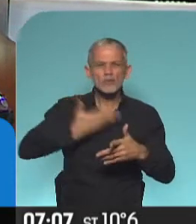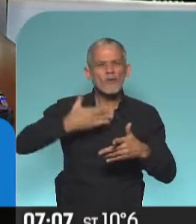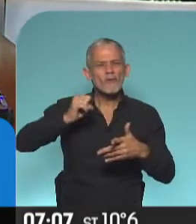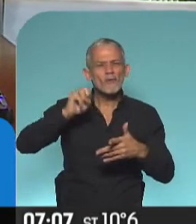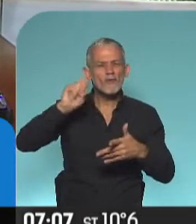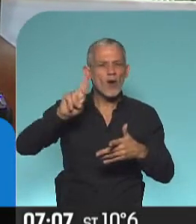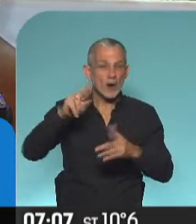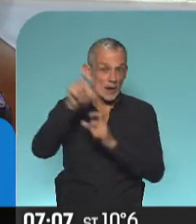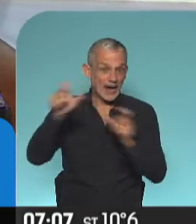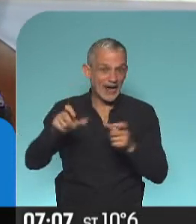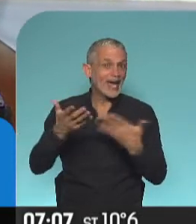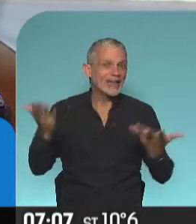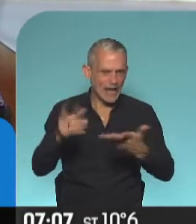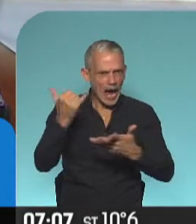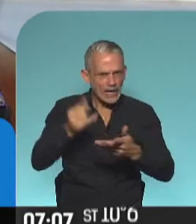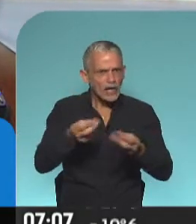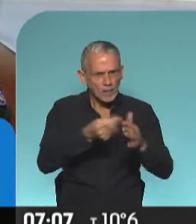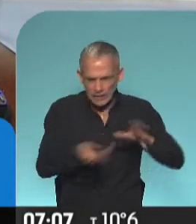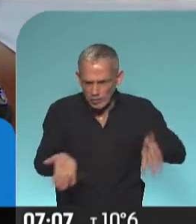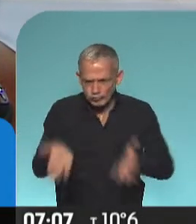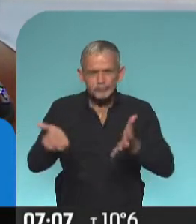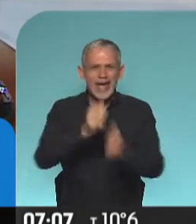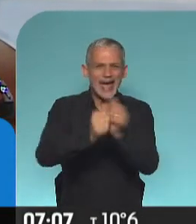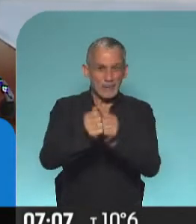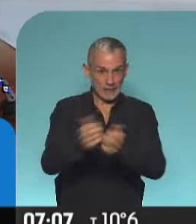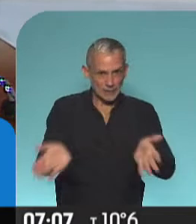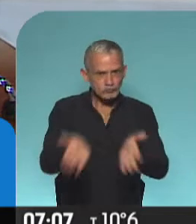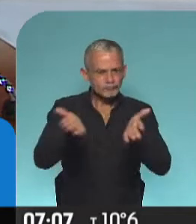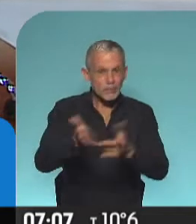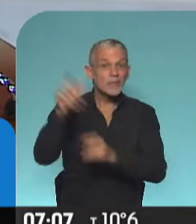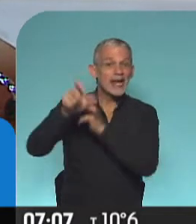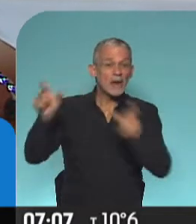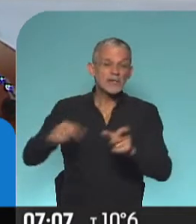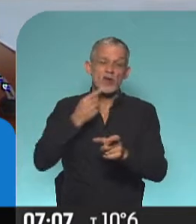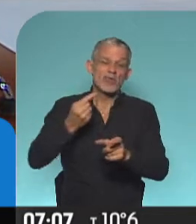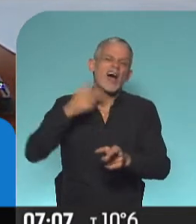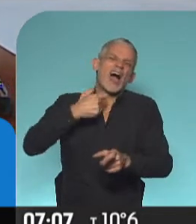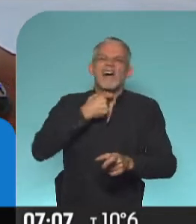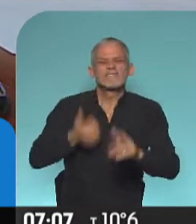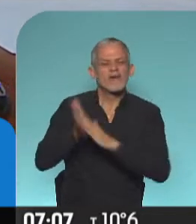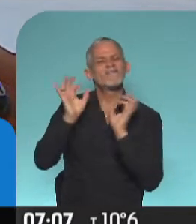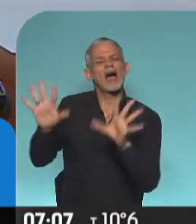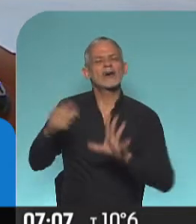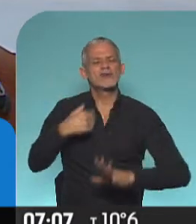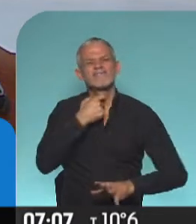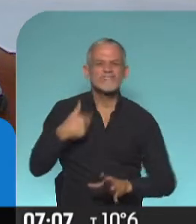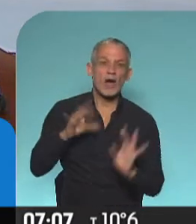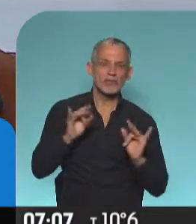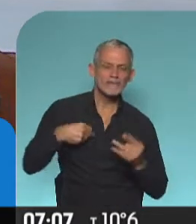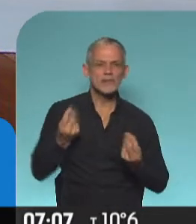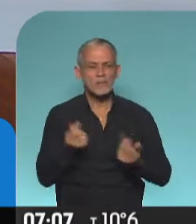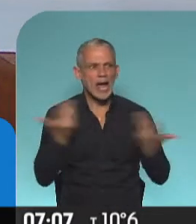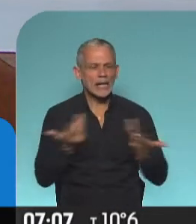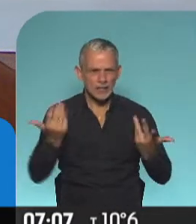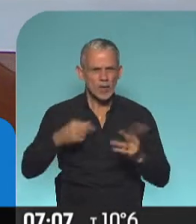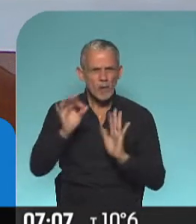pasa con la gente, ¿no? Hay incentivo para el sector empresario. Para las personas que dicen, bueno, quiero irme de vacaciones, estoy complicado con la plata, ¿qué pasó